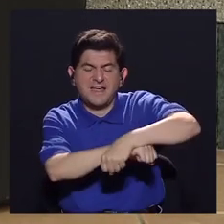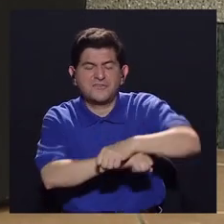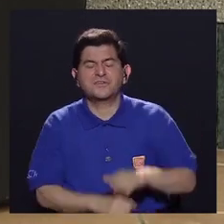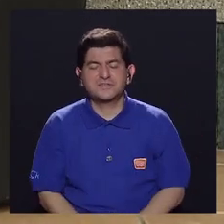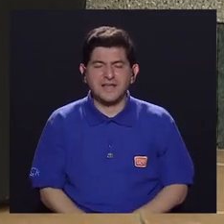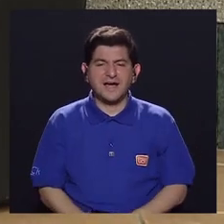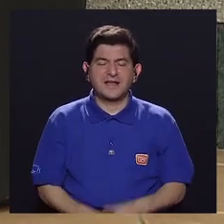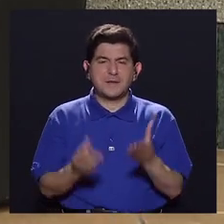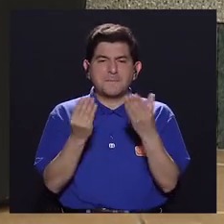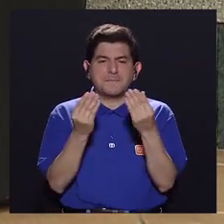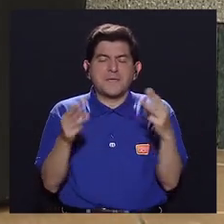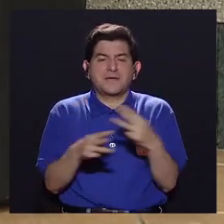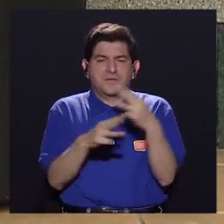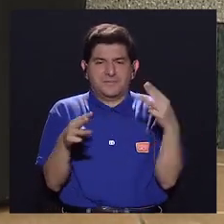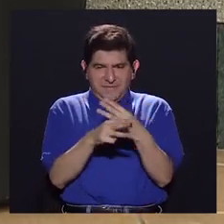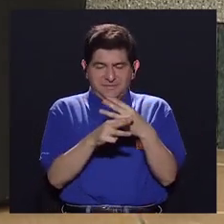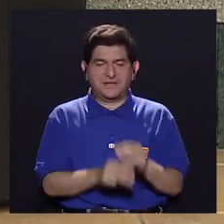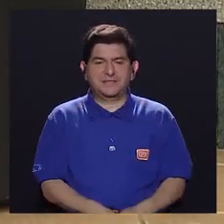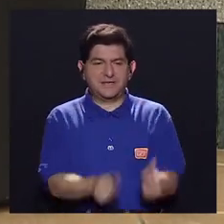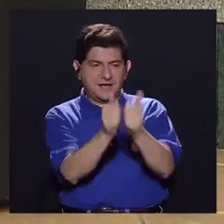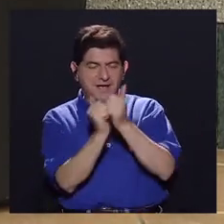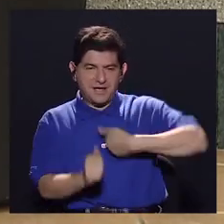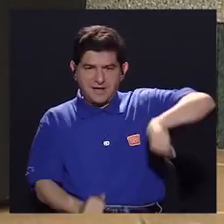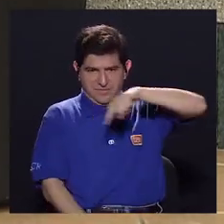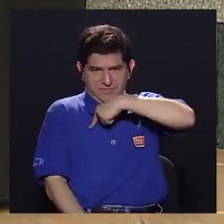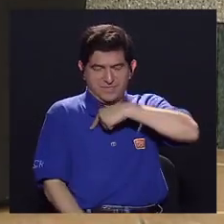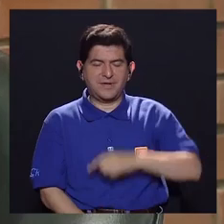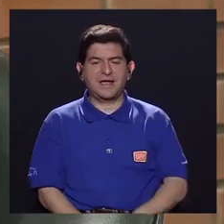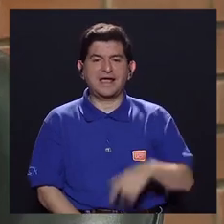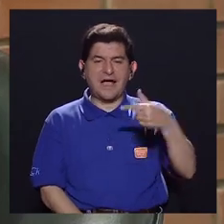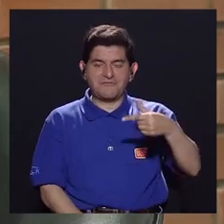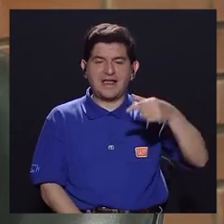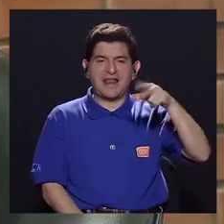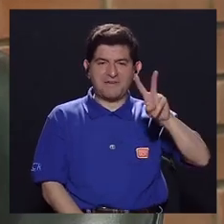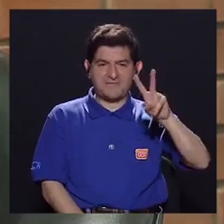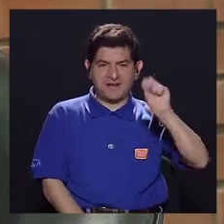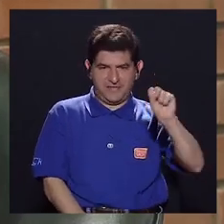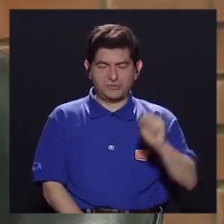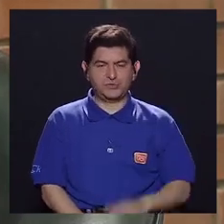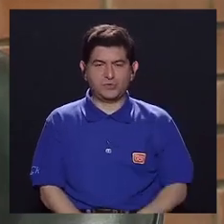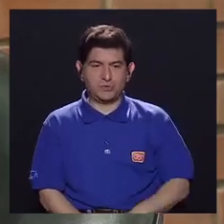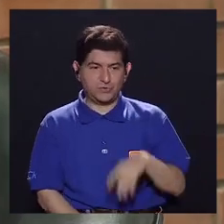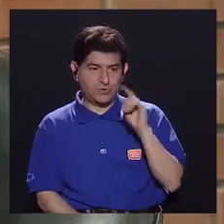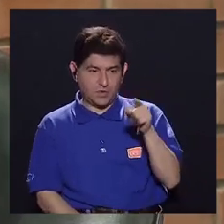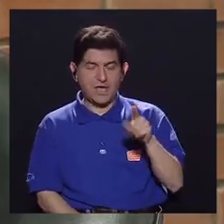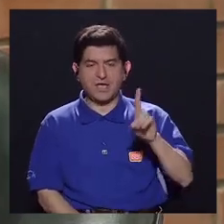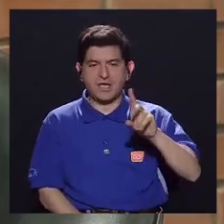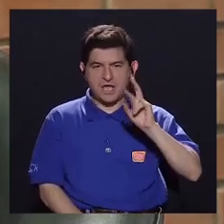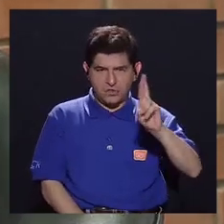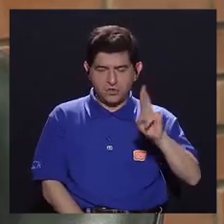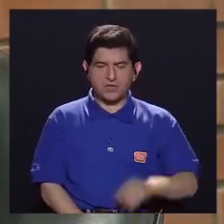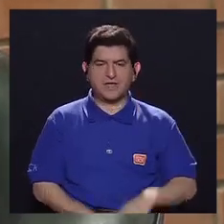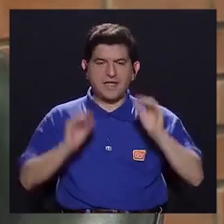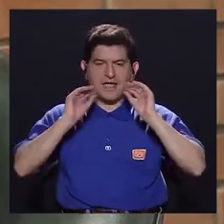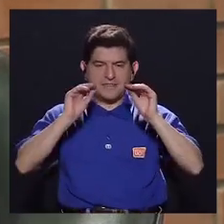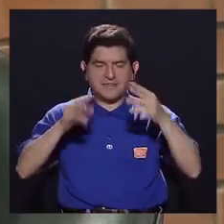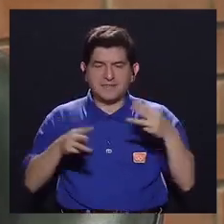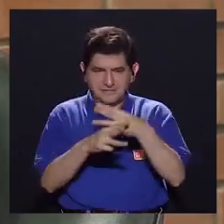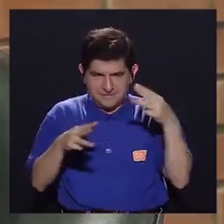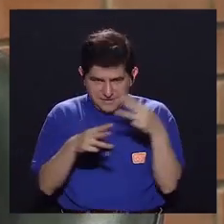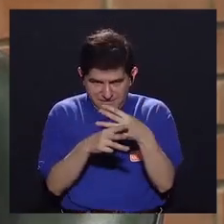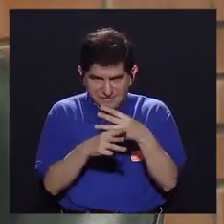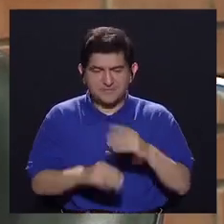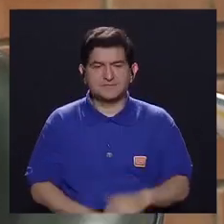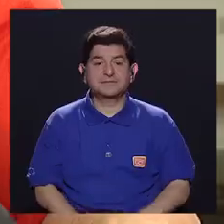vencer el miedo a la matemática, para lo cual nos acompaña nuestra invitada, Gabriela Valverde Soto, quien tiene un doctorado en didáctica